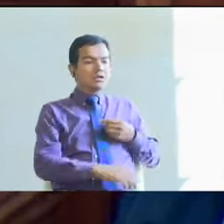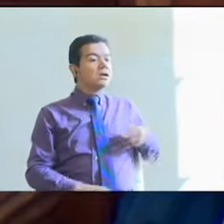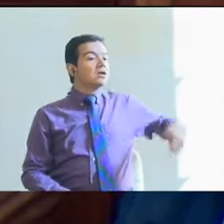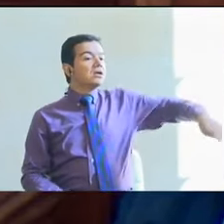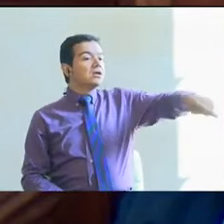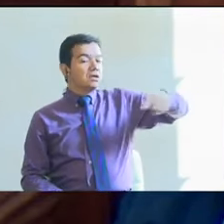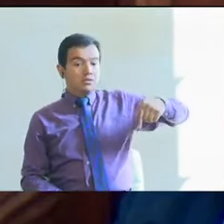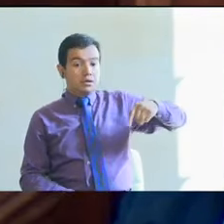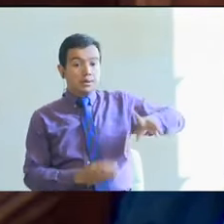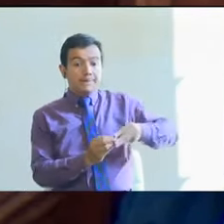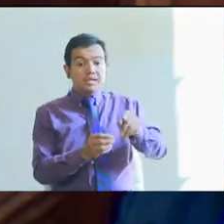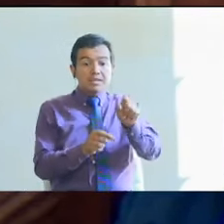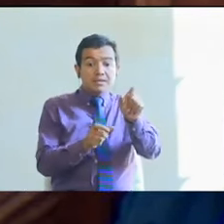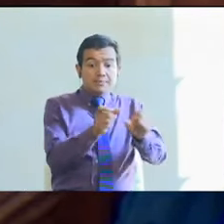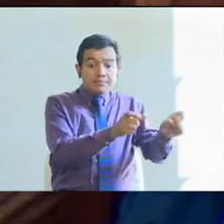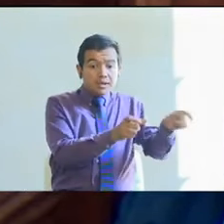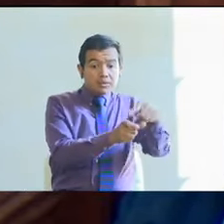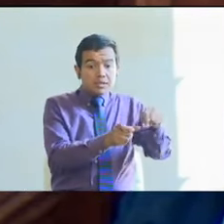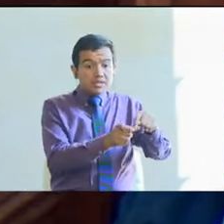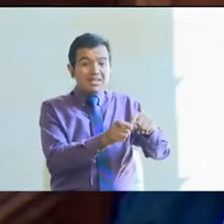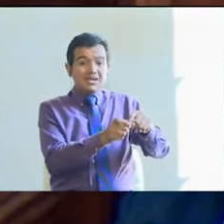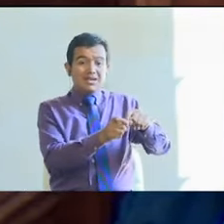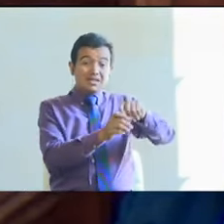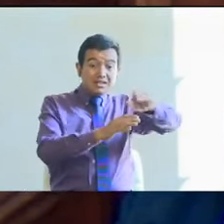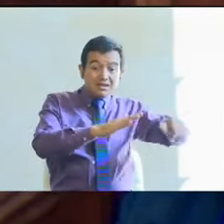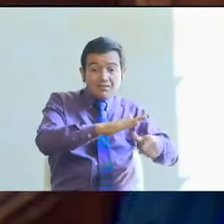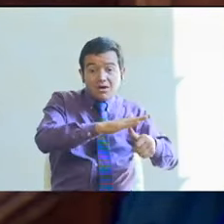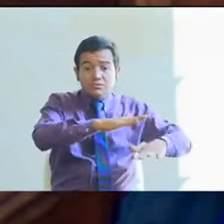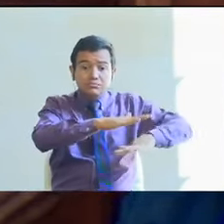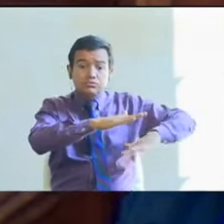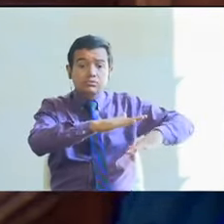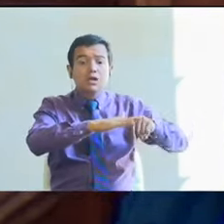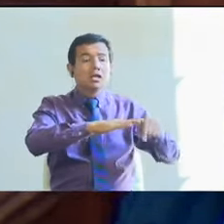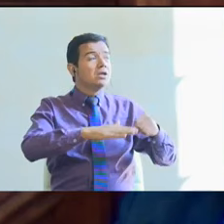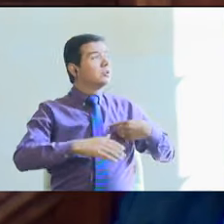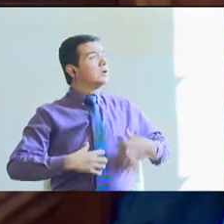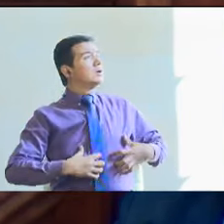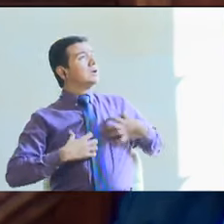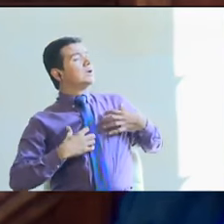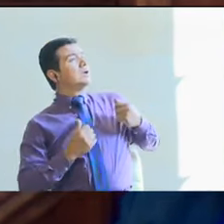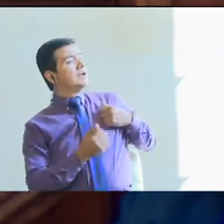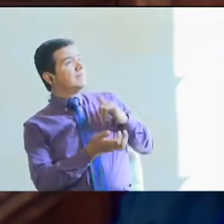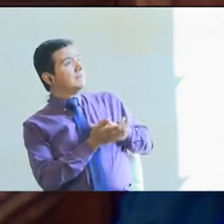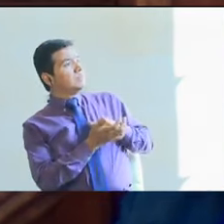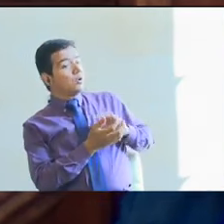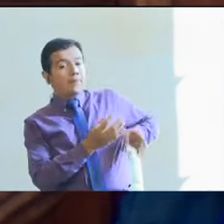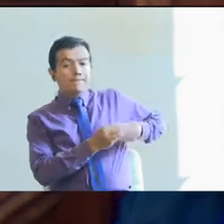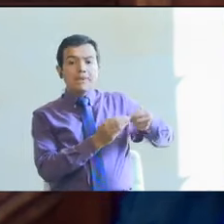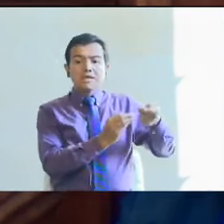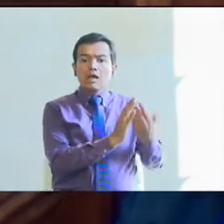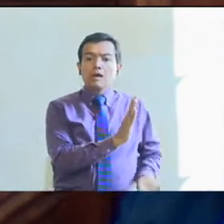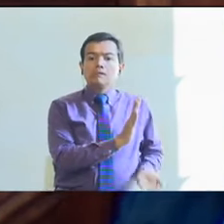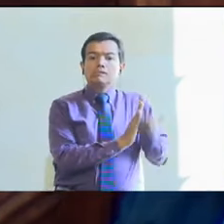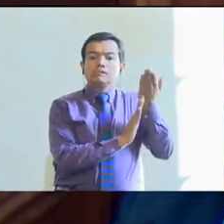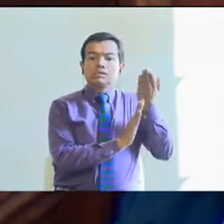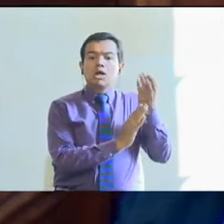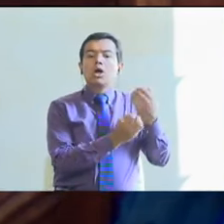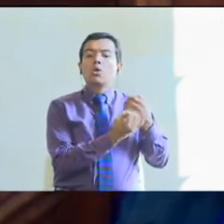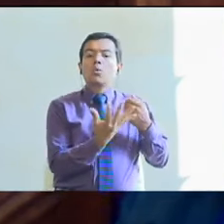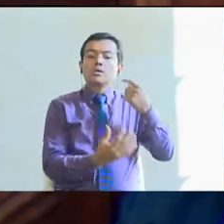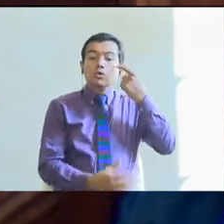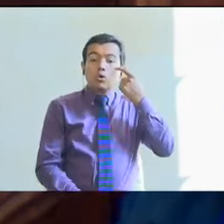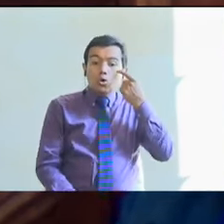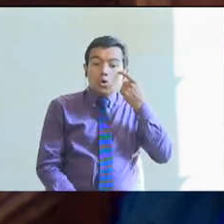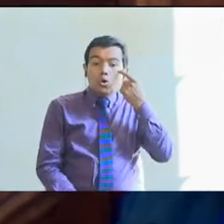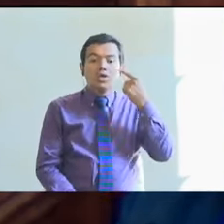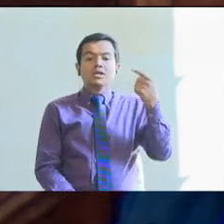inocente se siente completamente desprotegido a eso sumarle la inflación más alta del mundo que este año superará el 1% y